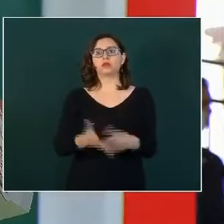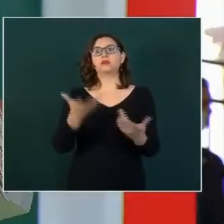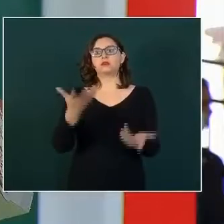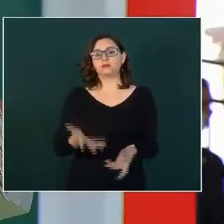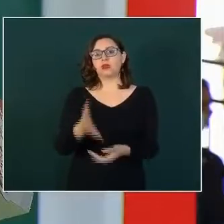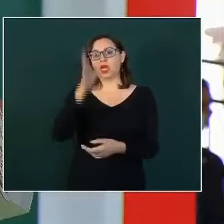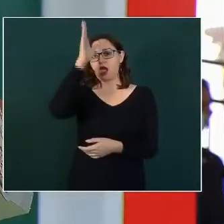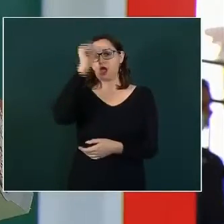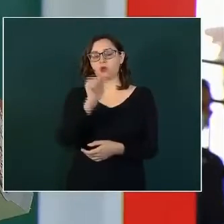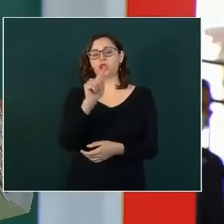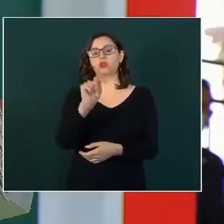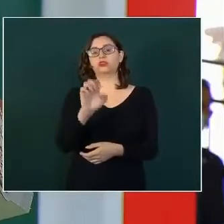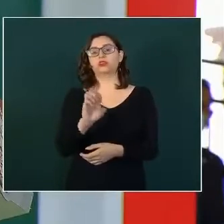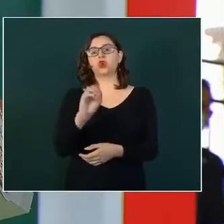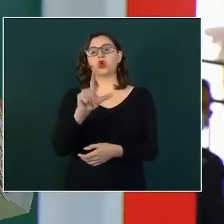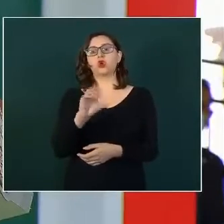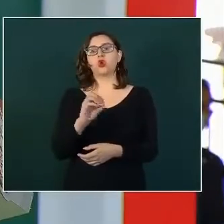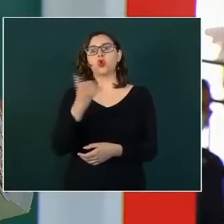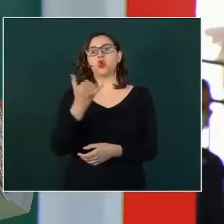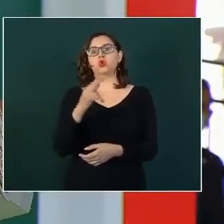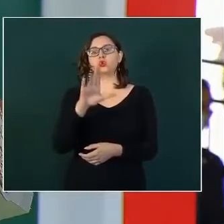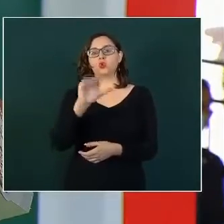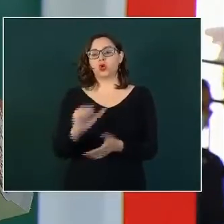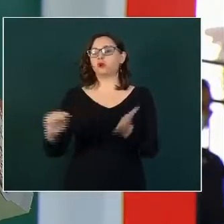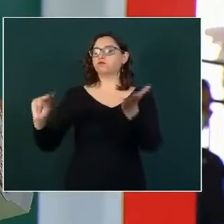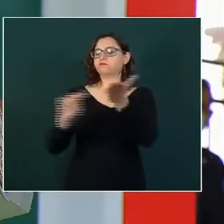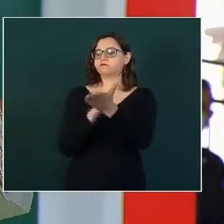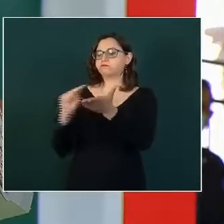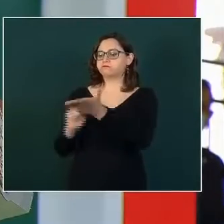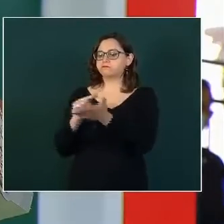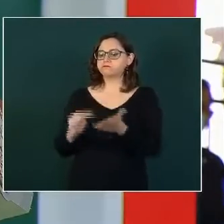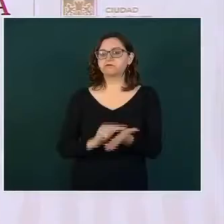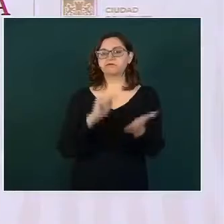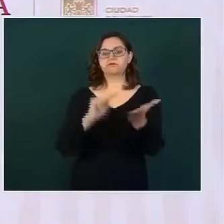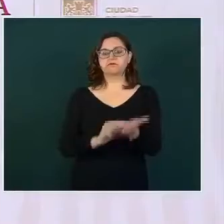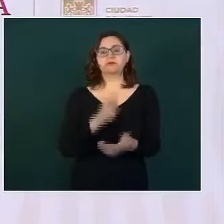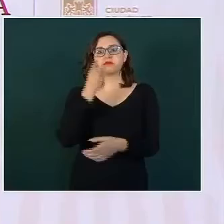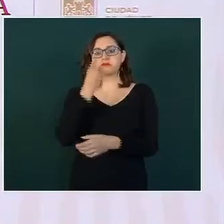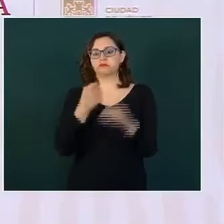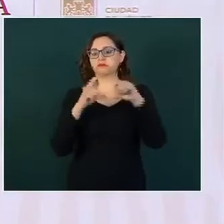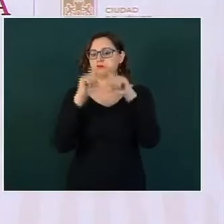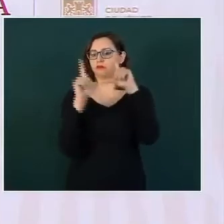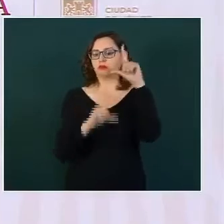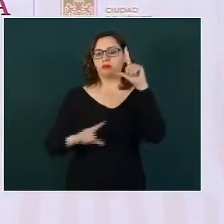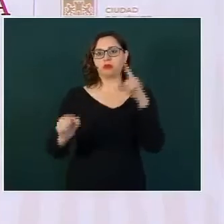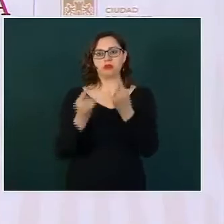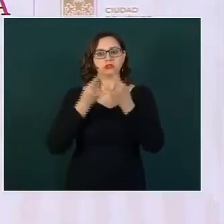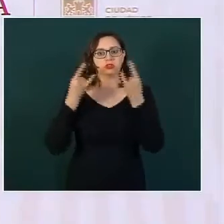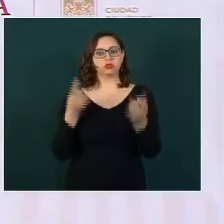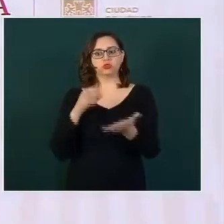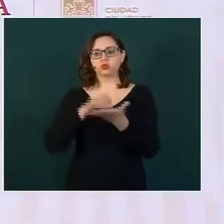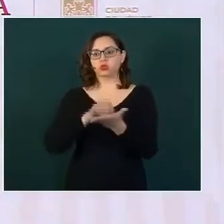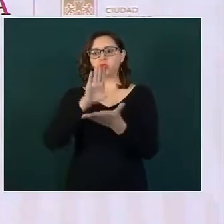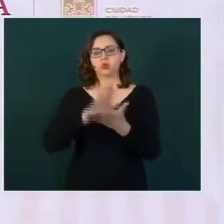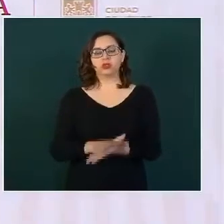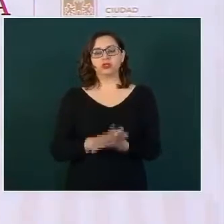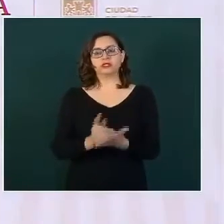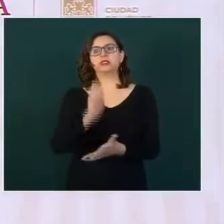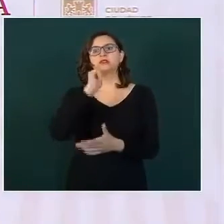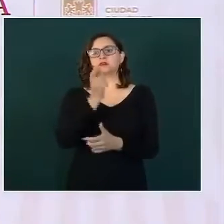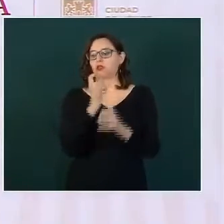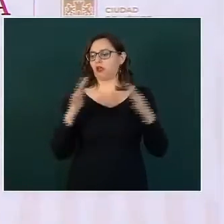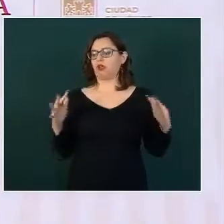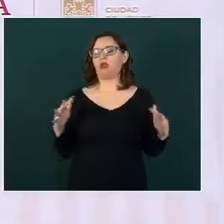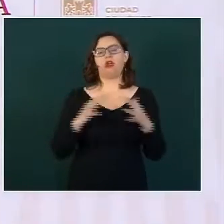de Teoloyucan, que constituyen documentos fundamentales de la historia patria, porque marcaron el fin de la lucha